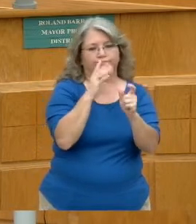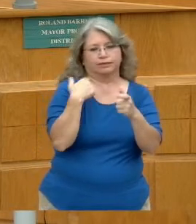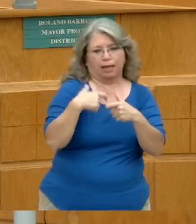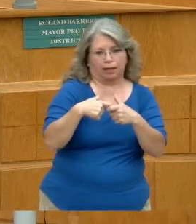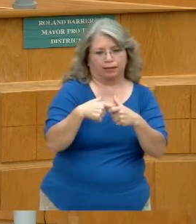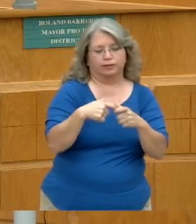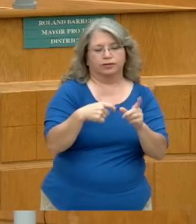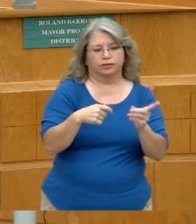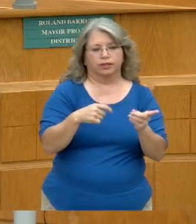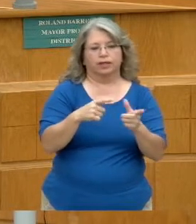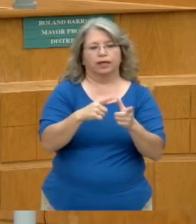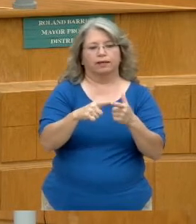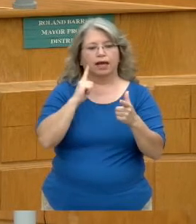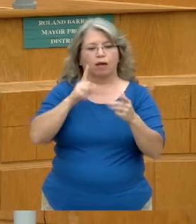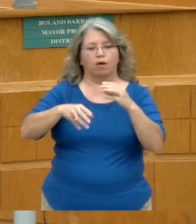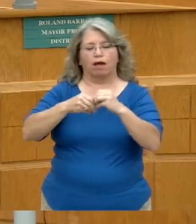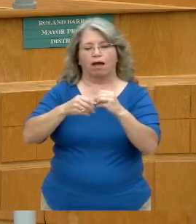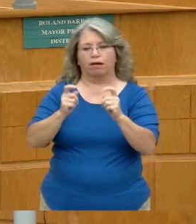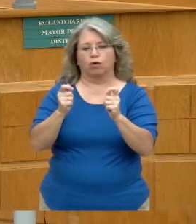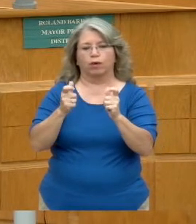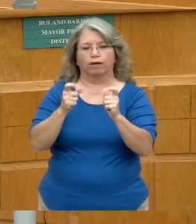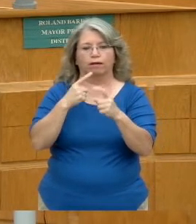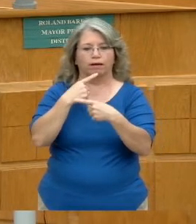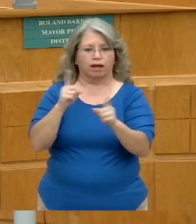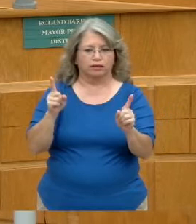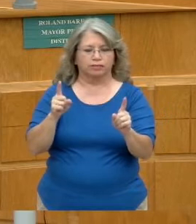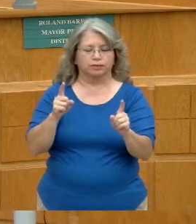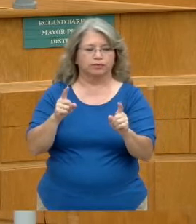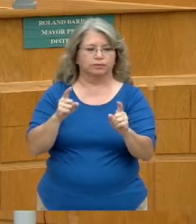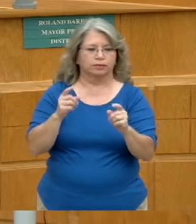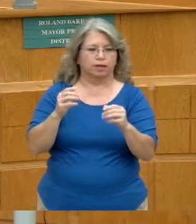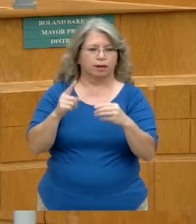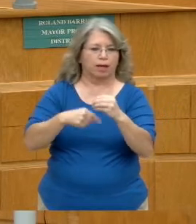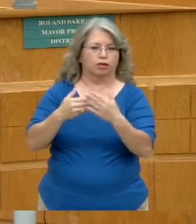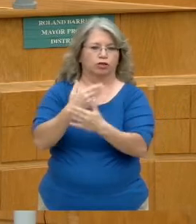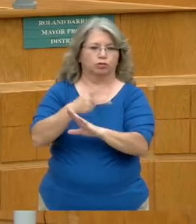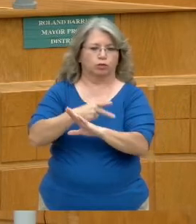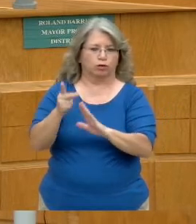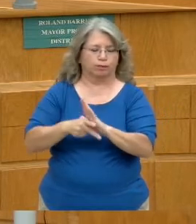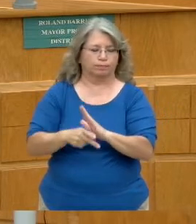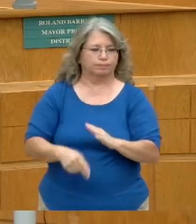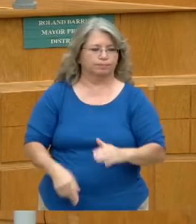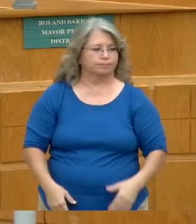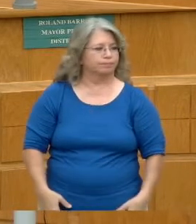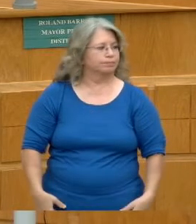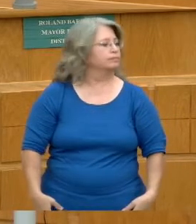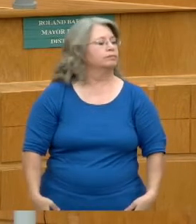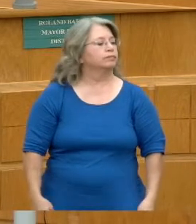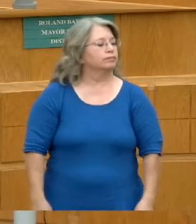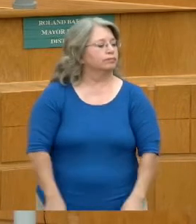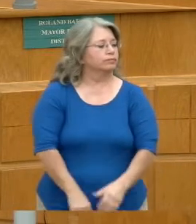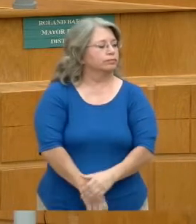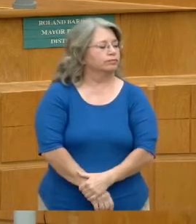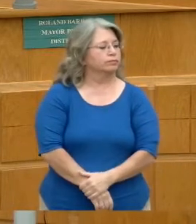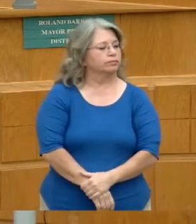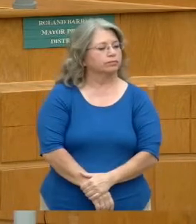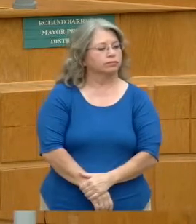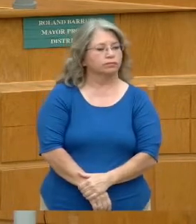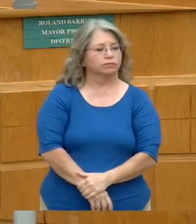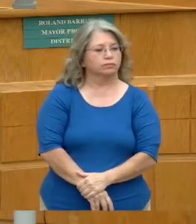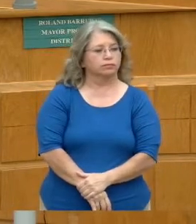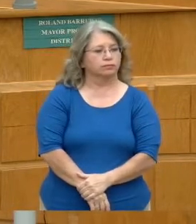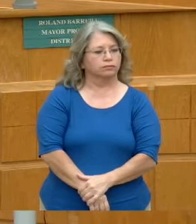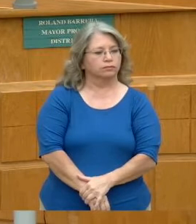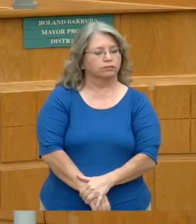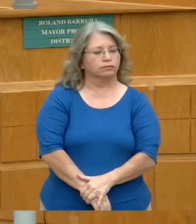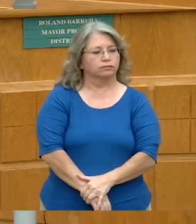on a new initiative we're starting in response to COVID-19. En las últimas 24 horas han sido 4 los casos por